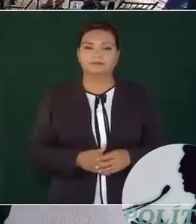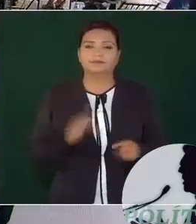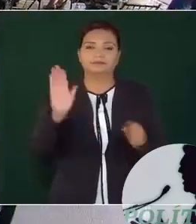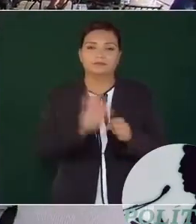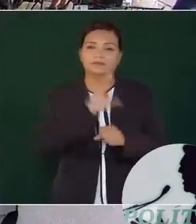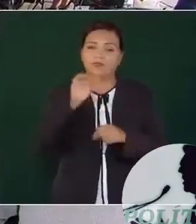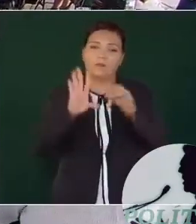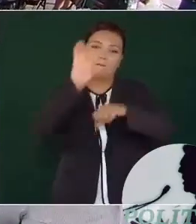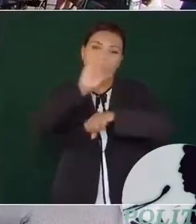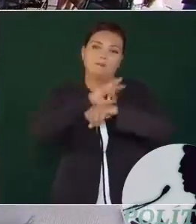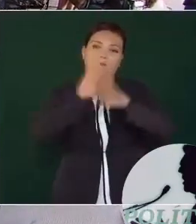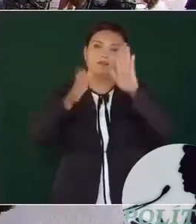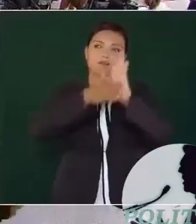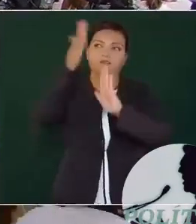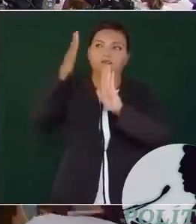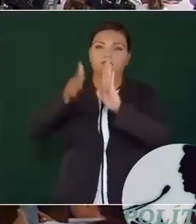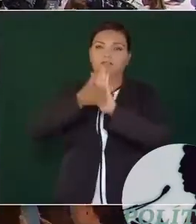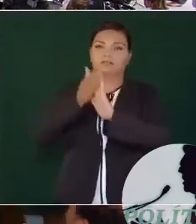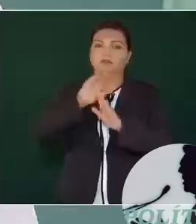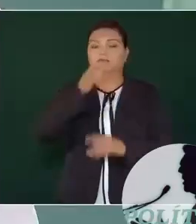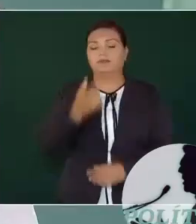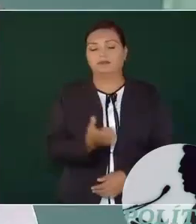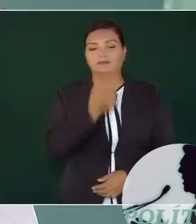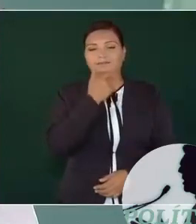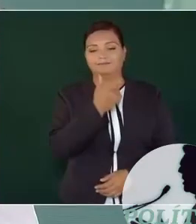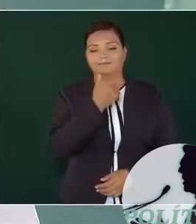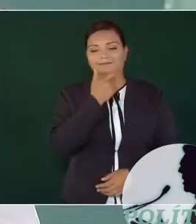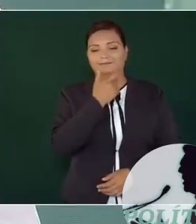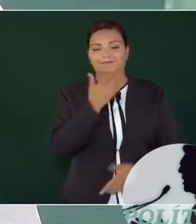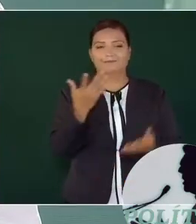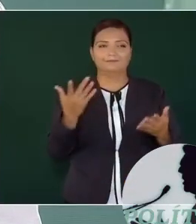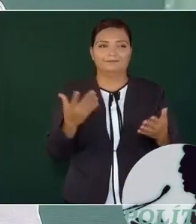Porque no le permitían construir, y se empezó a reír.